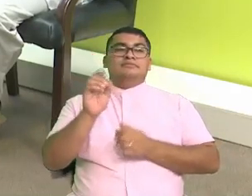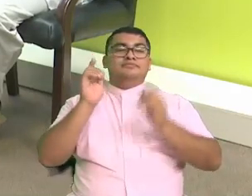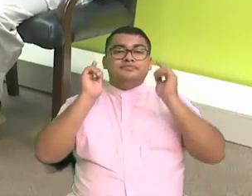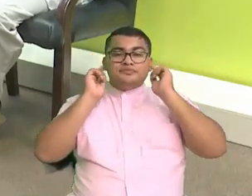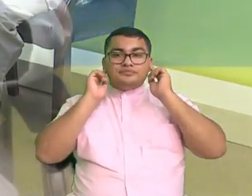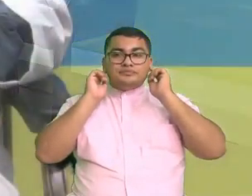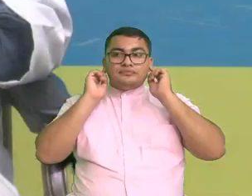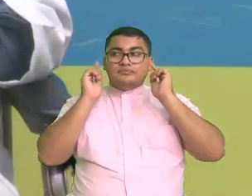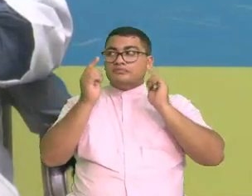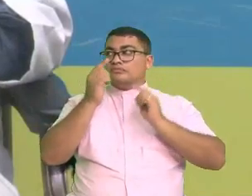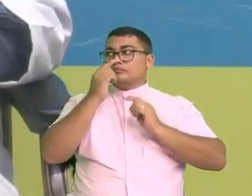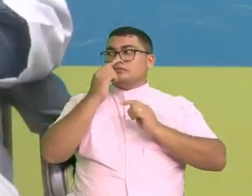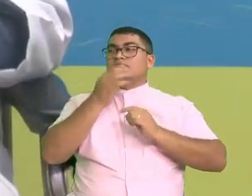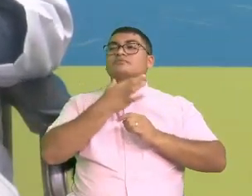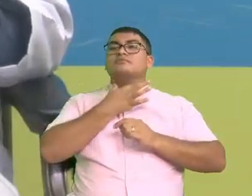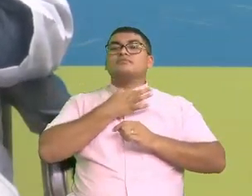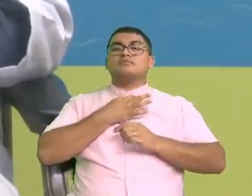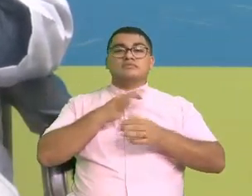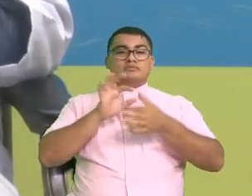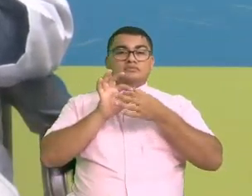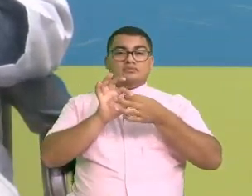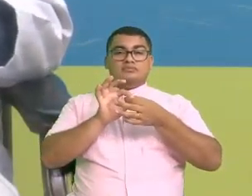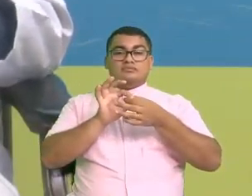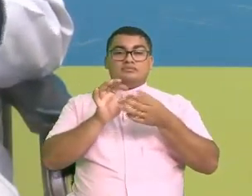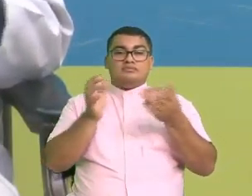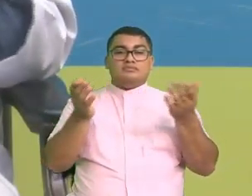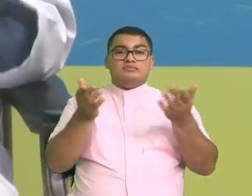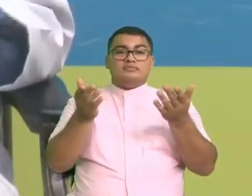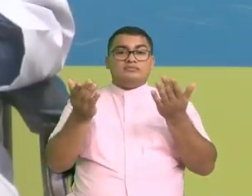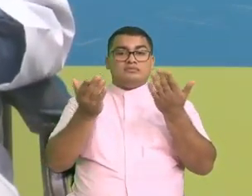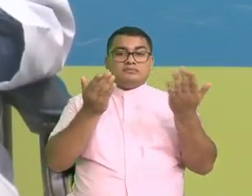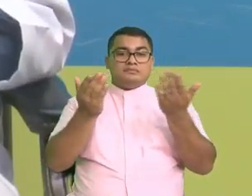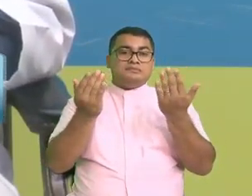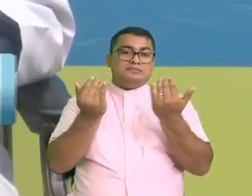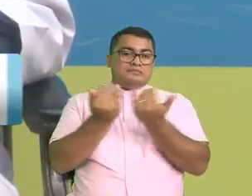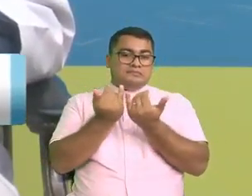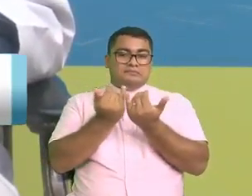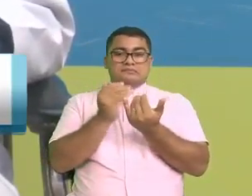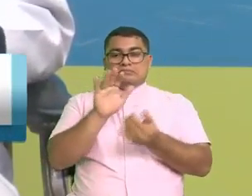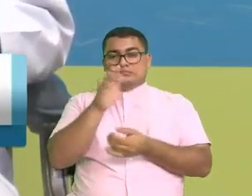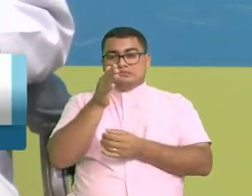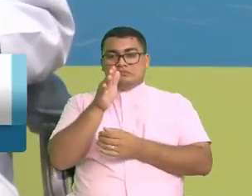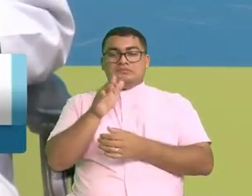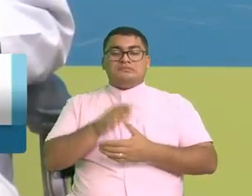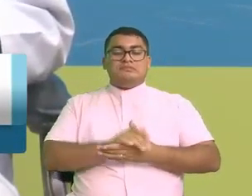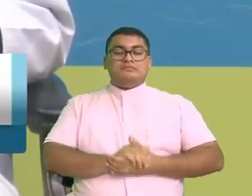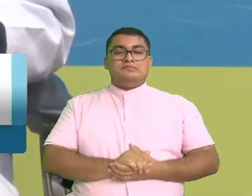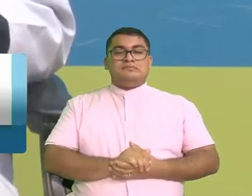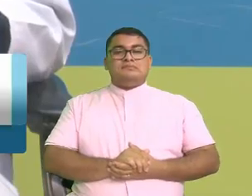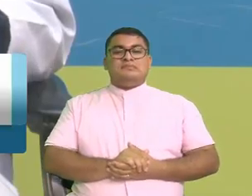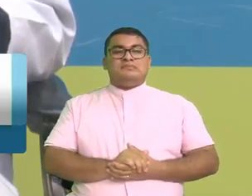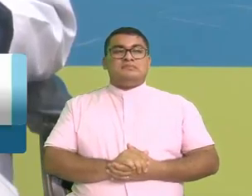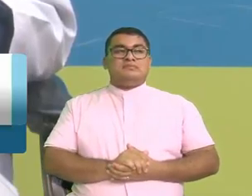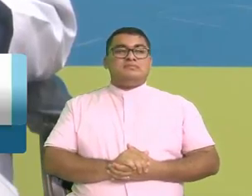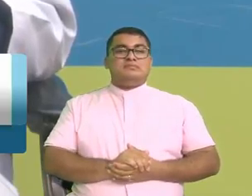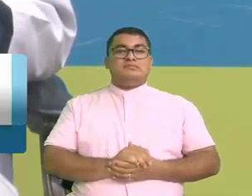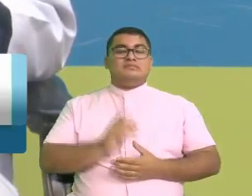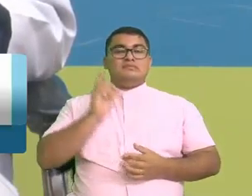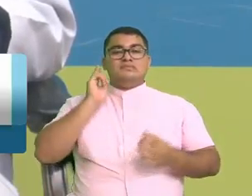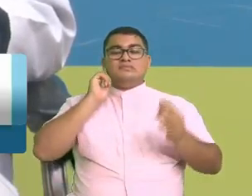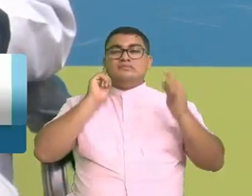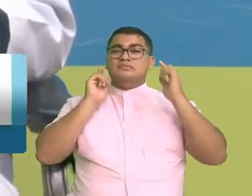nariz, garganta, y es un tejido bastante similar, bastante parecido. Entonces, al inflamarse